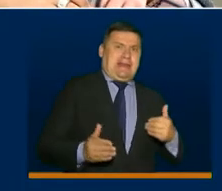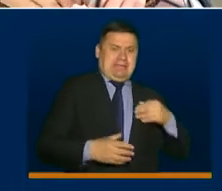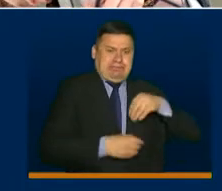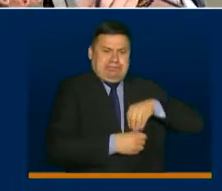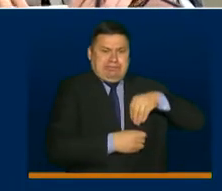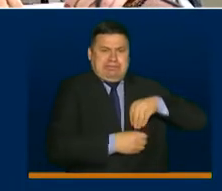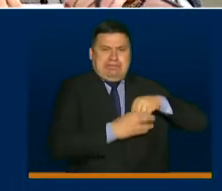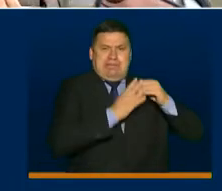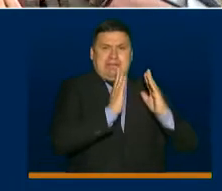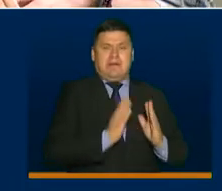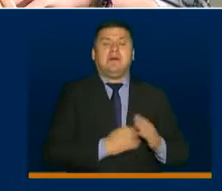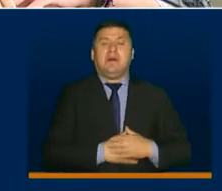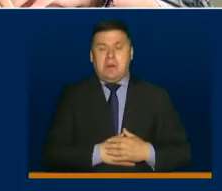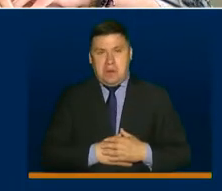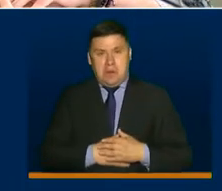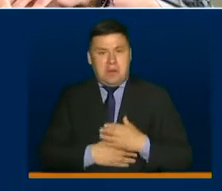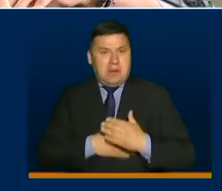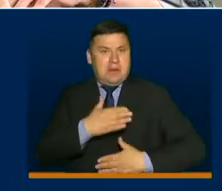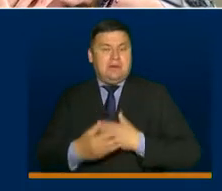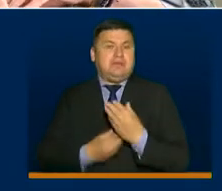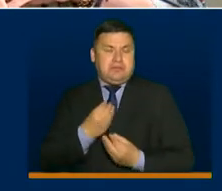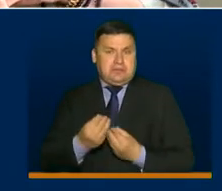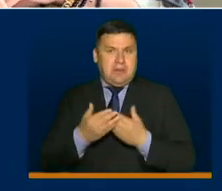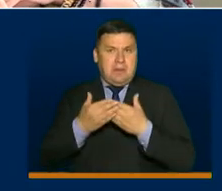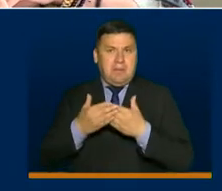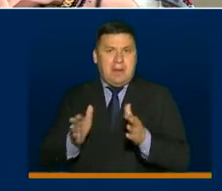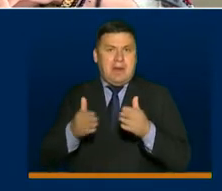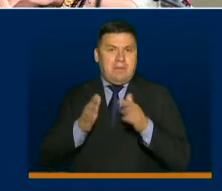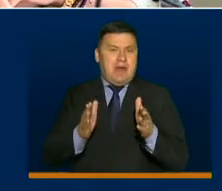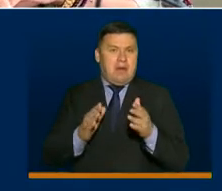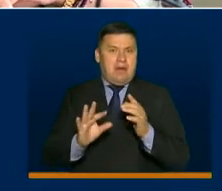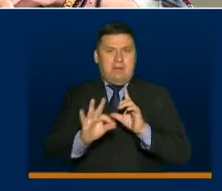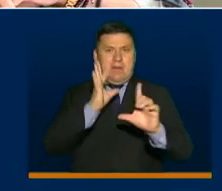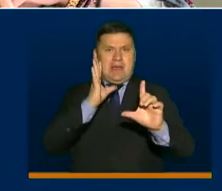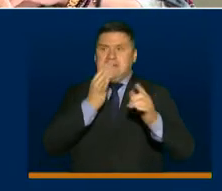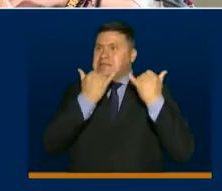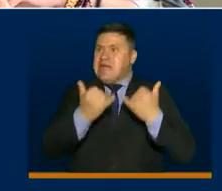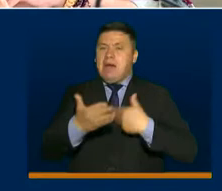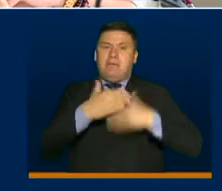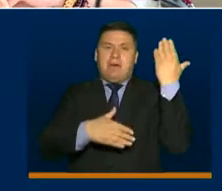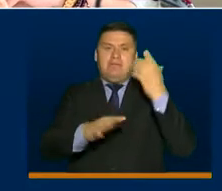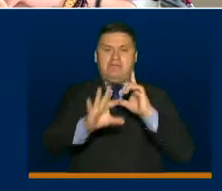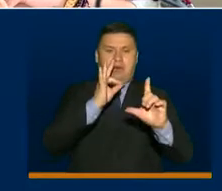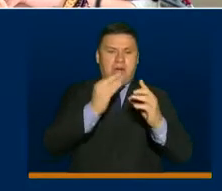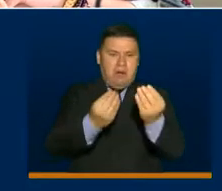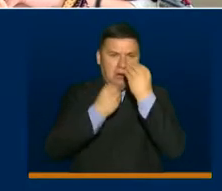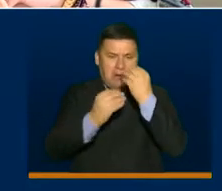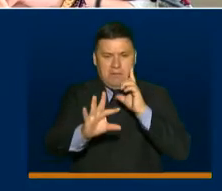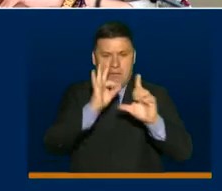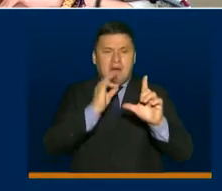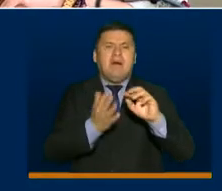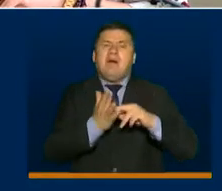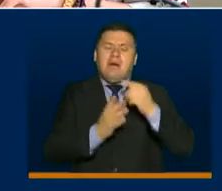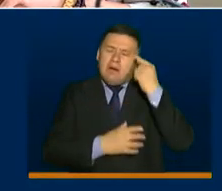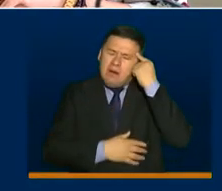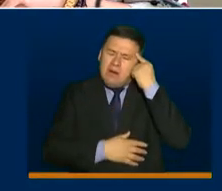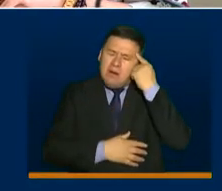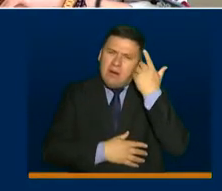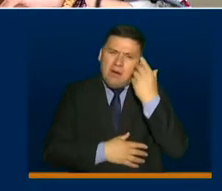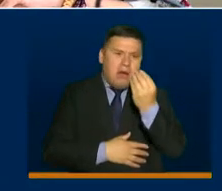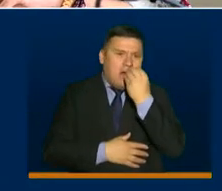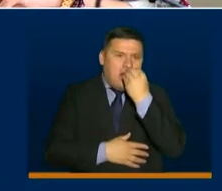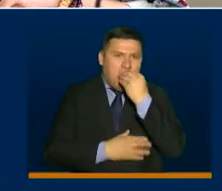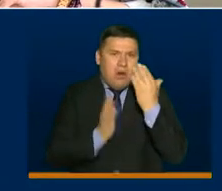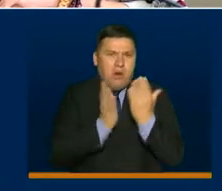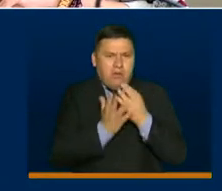aislamientos preventivos, sino que se hizo habilitando las plataformas de formación y se hizo pensando en los esquemas de